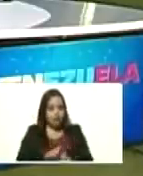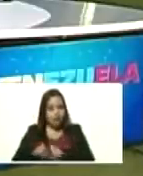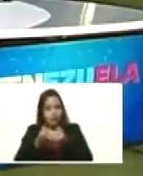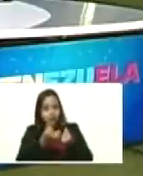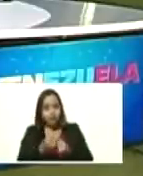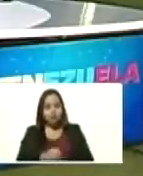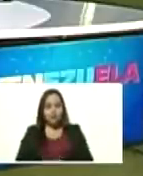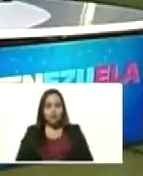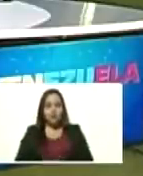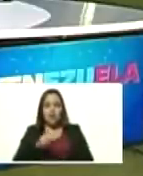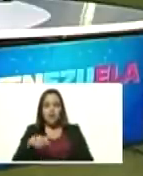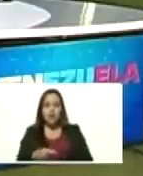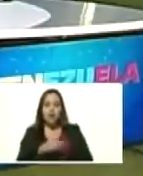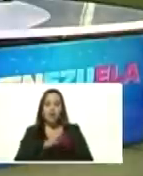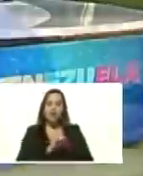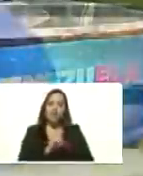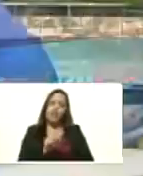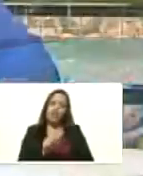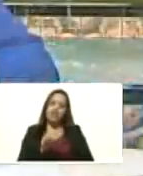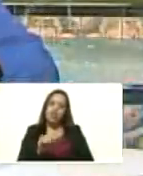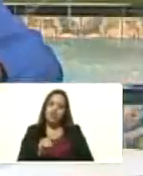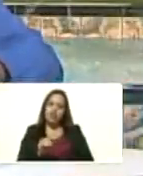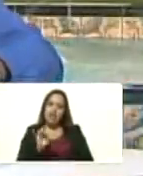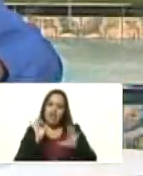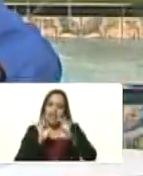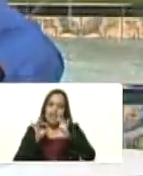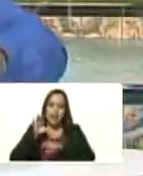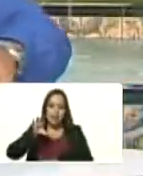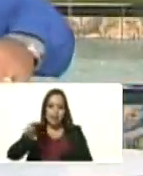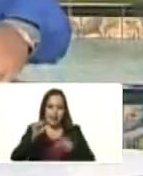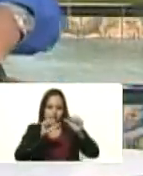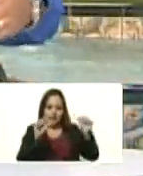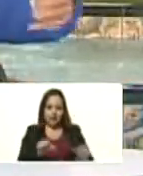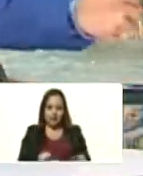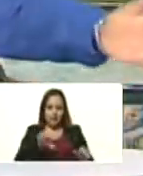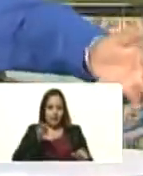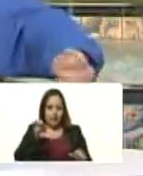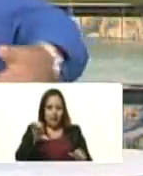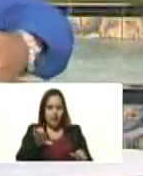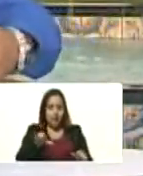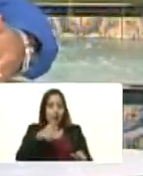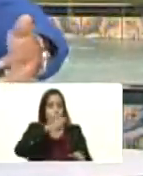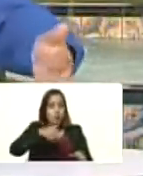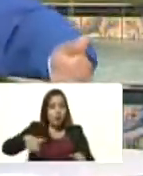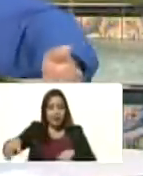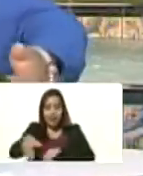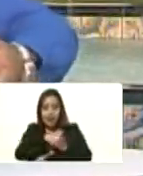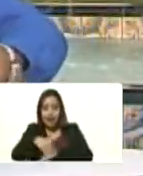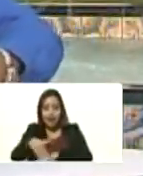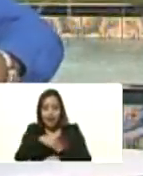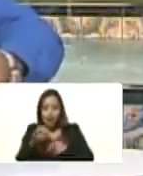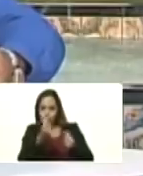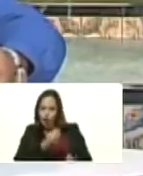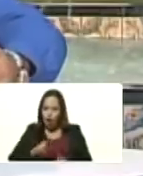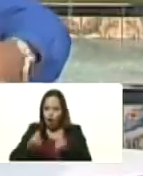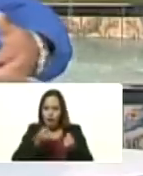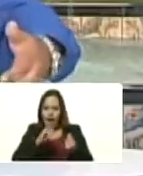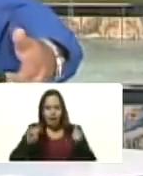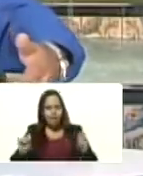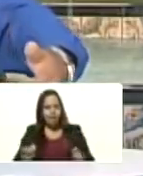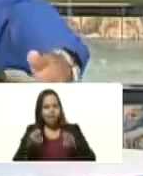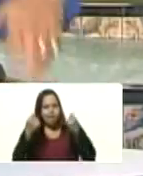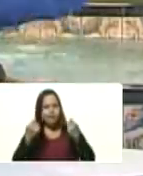con los bonos de el carné de la patria del sistema patria el pueblo en la calle en una economía que se recupera